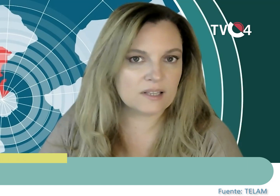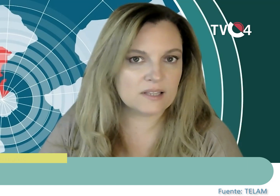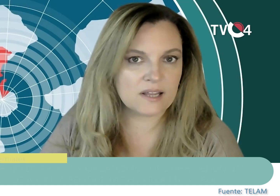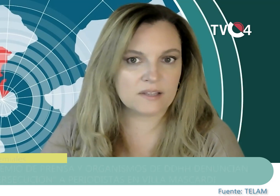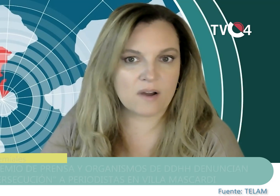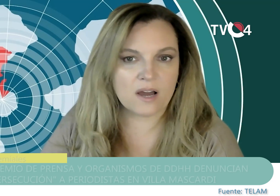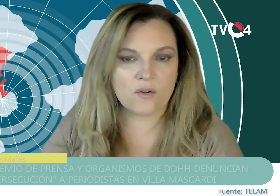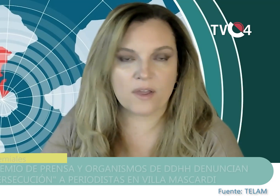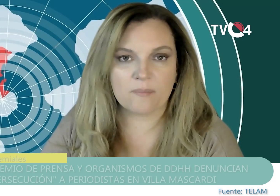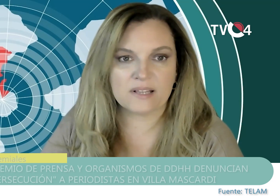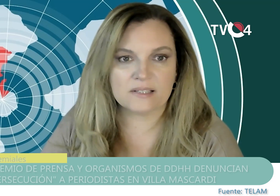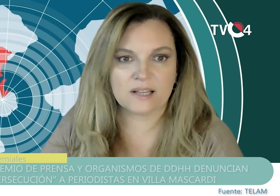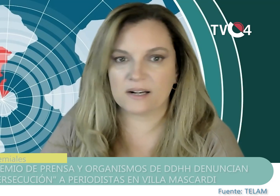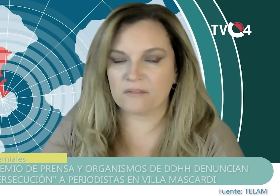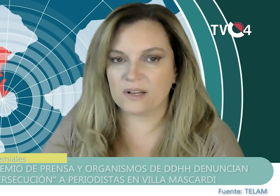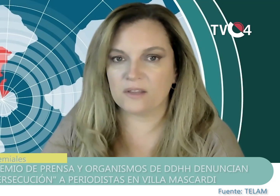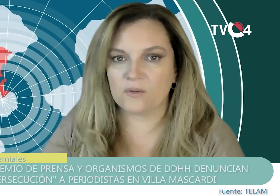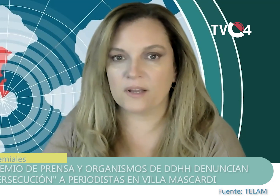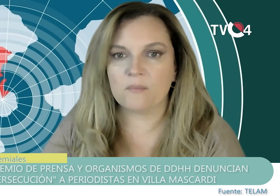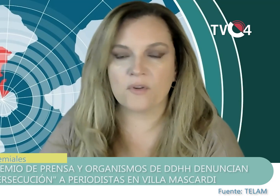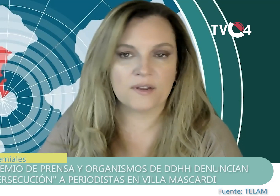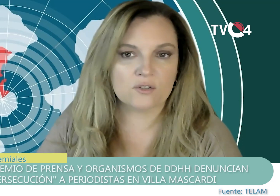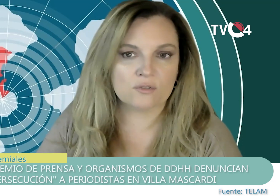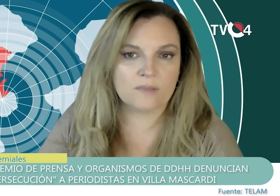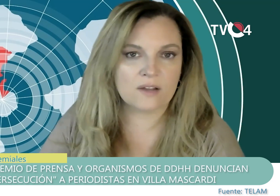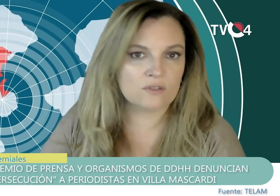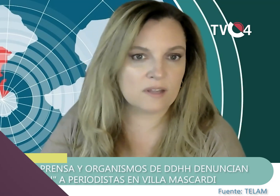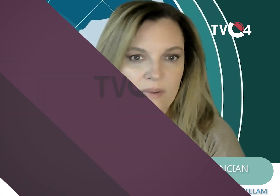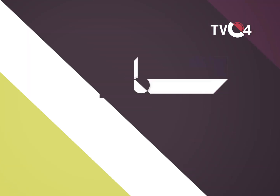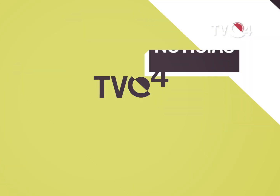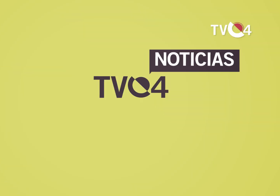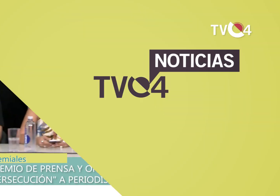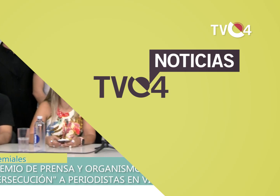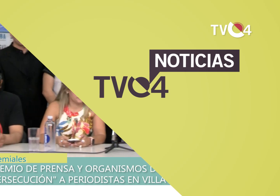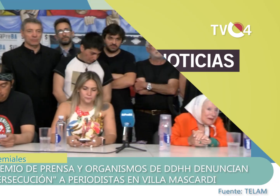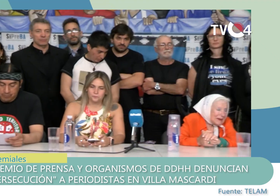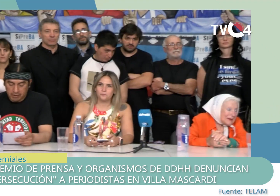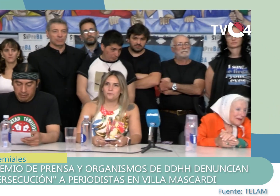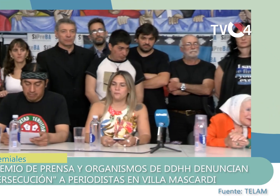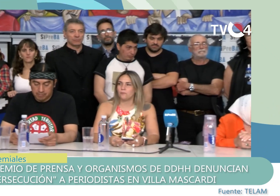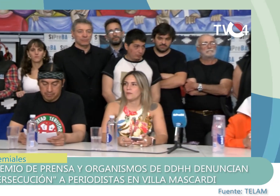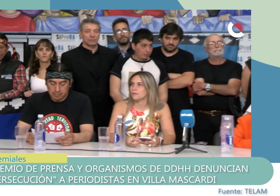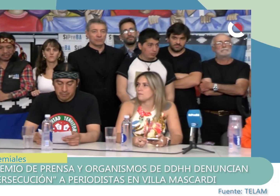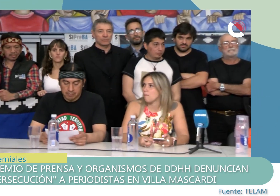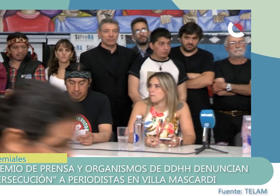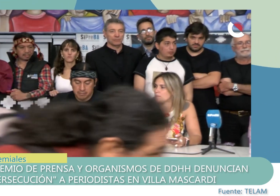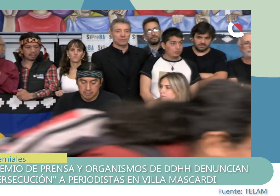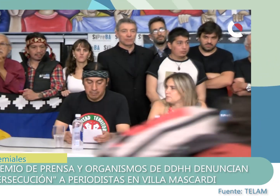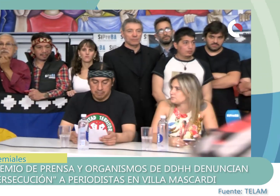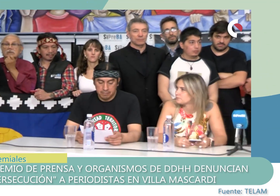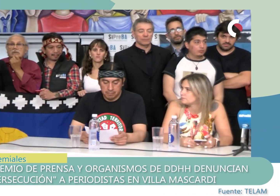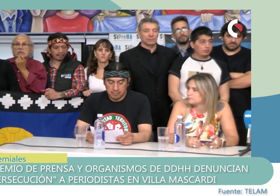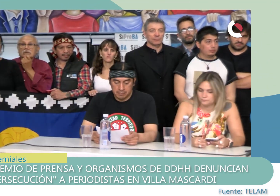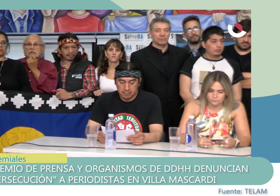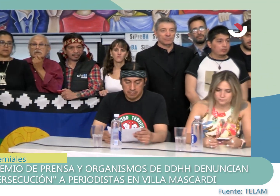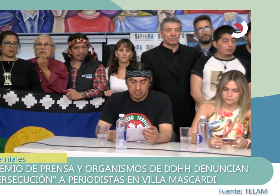Federación Argentina de Trabajadores de Prensa, referentes de organismos de derechos humanos y periodistas, denunciaron persecución a